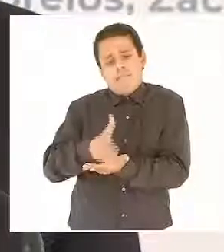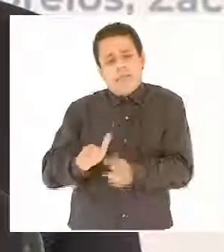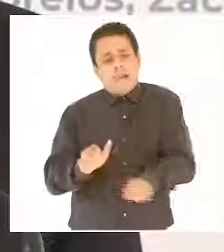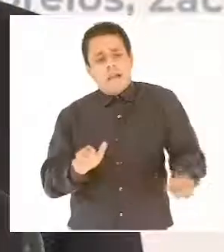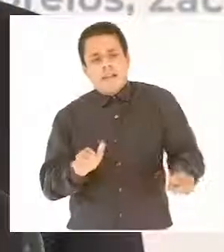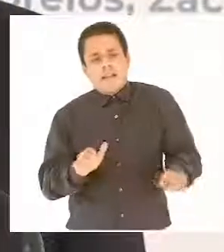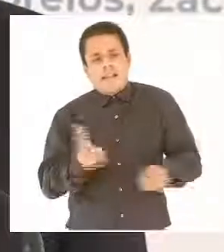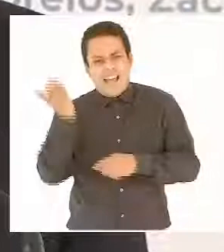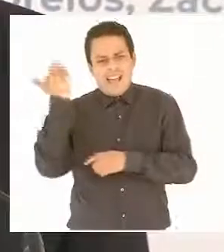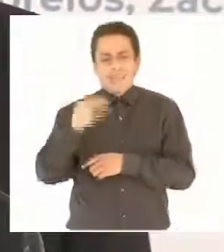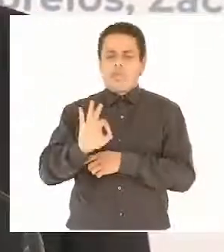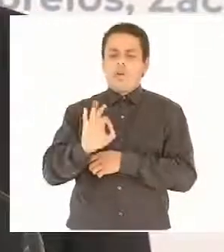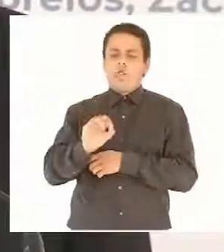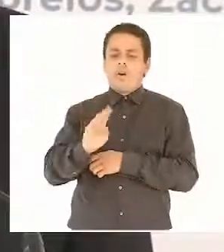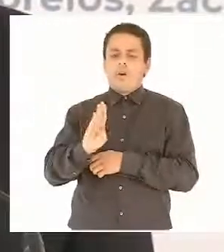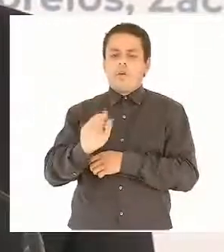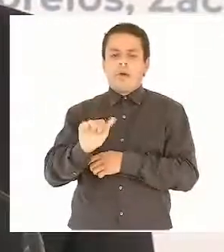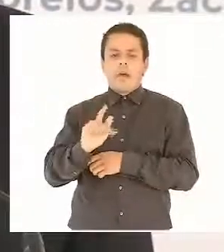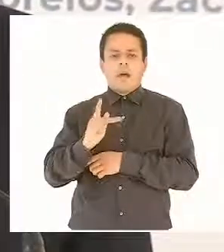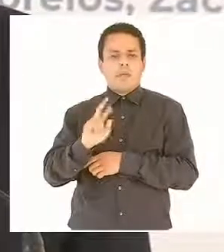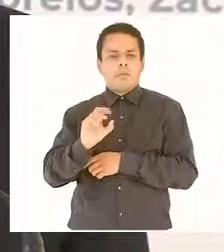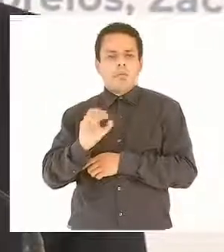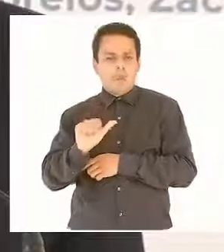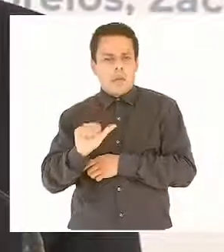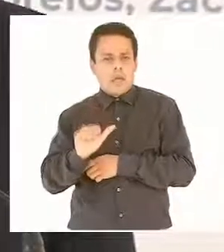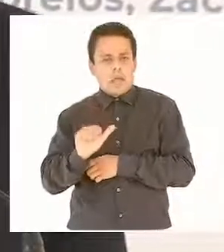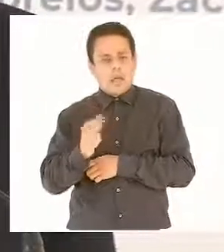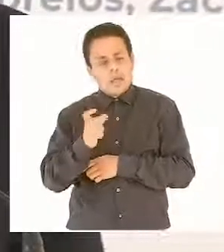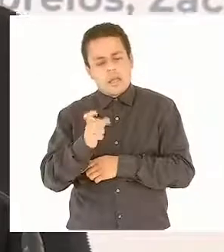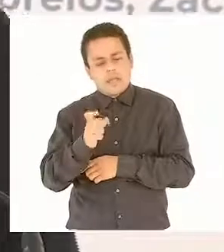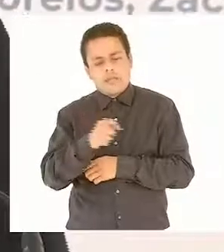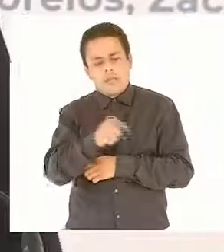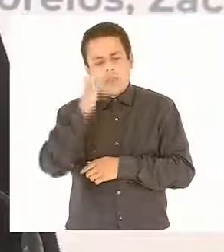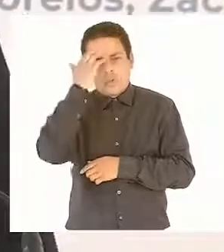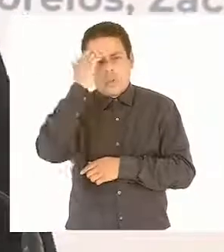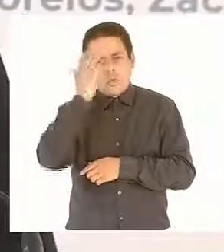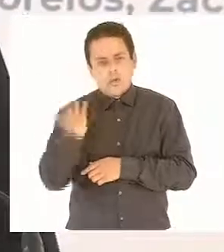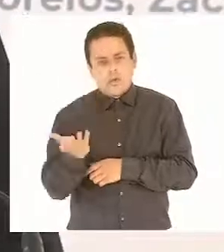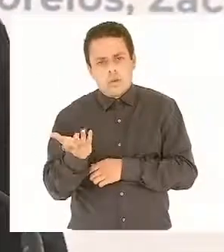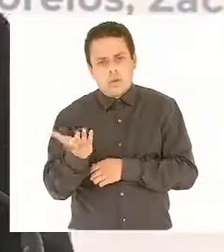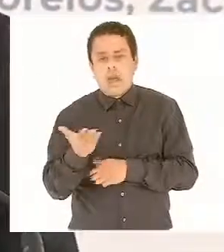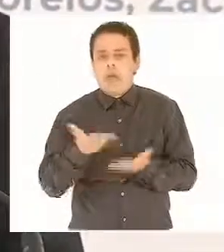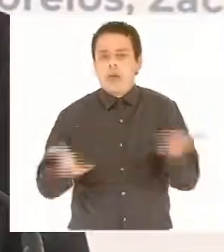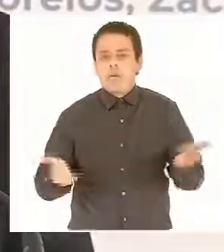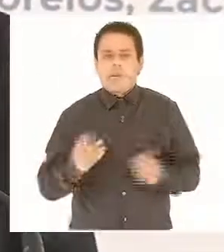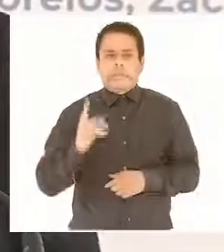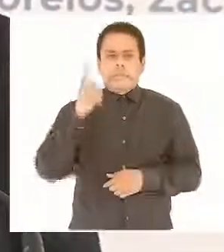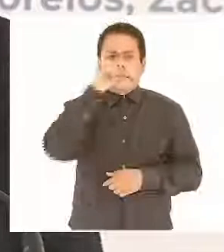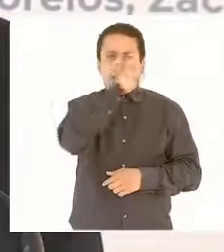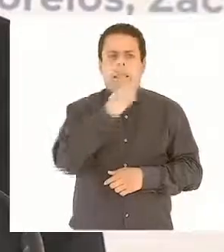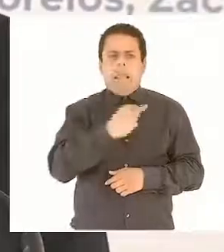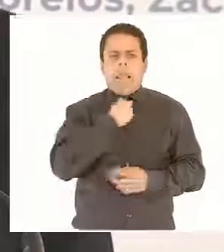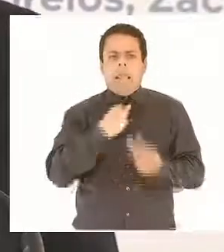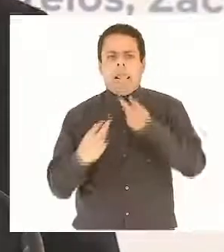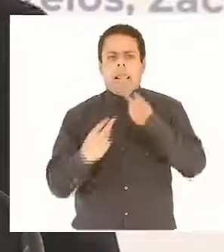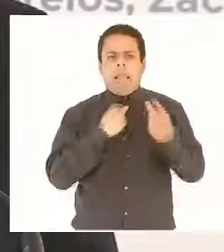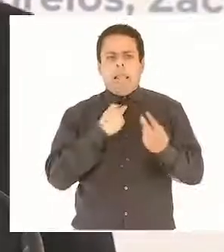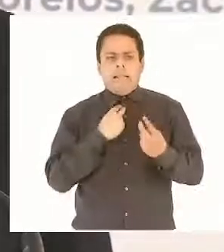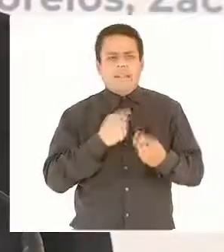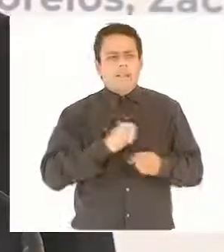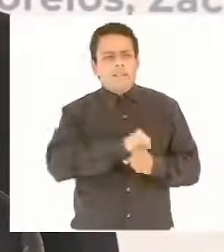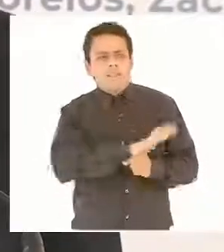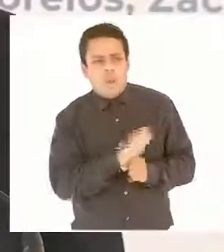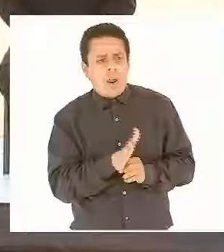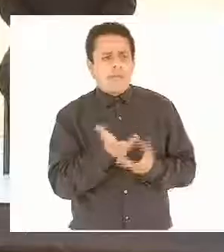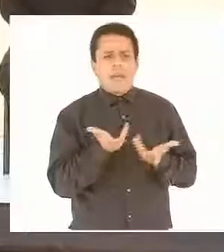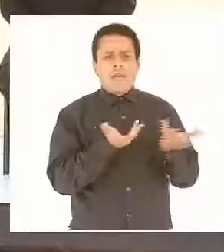el famoso FOBAPROA. Ahora estamos enfrentando esta crisis sanitaria, crisis